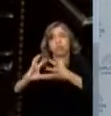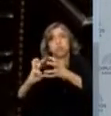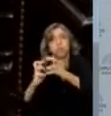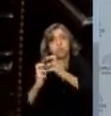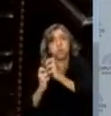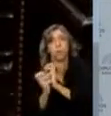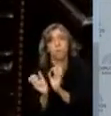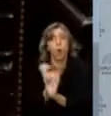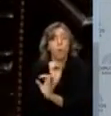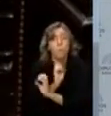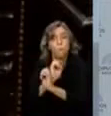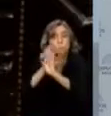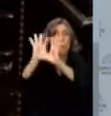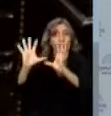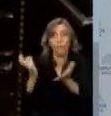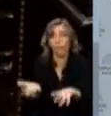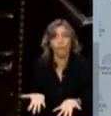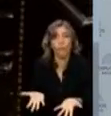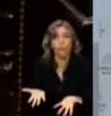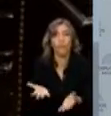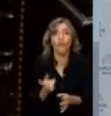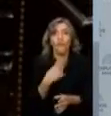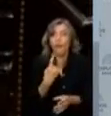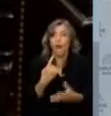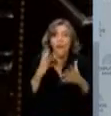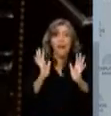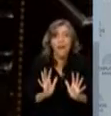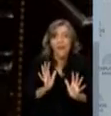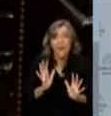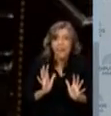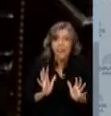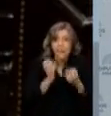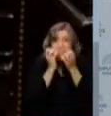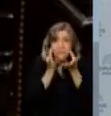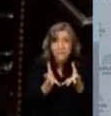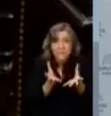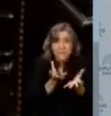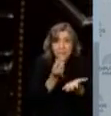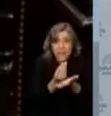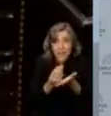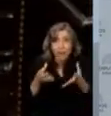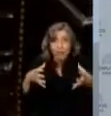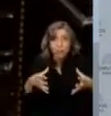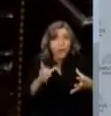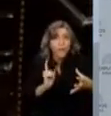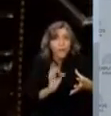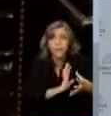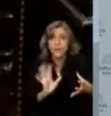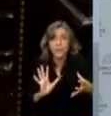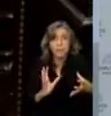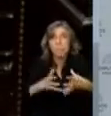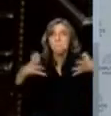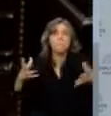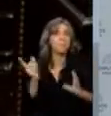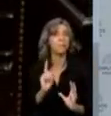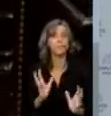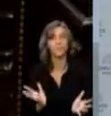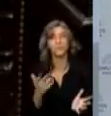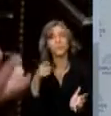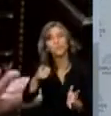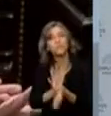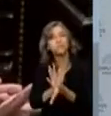hizo una extensión extraordi para el gremio de camioneros rechazada por juntos por el cambio lo que dice ahora la oposición es que se Está